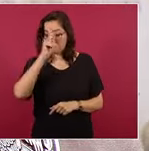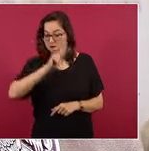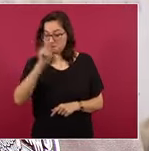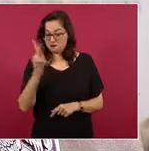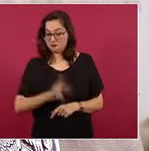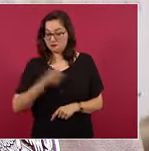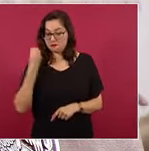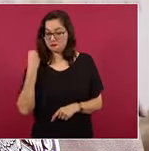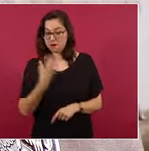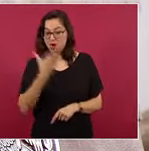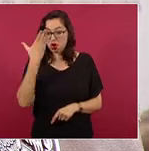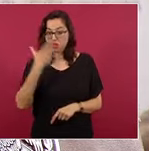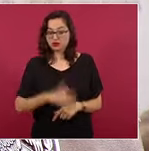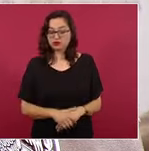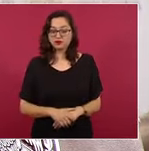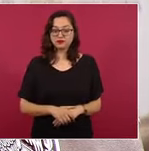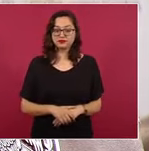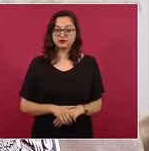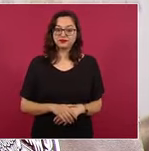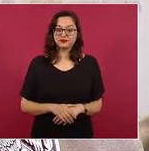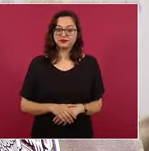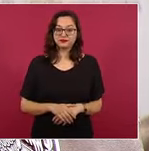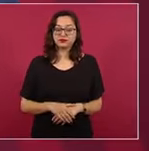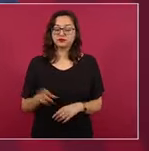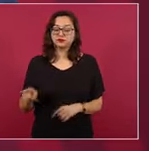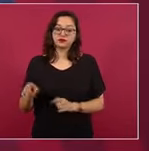No duró ese embajador.